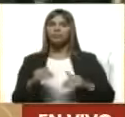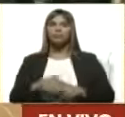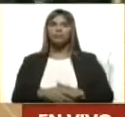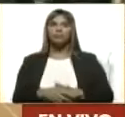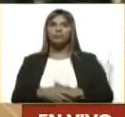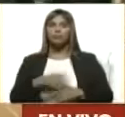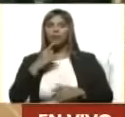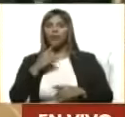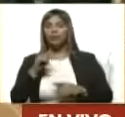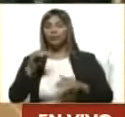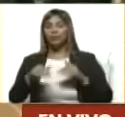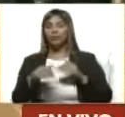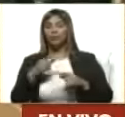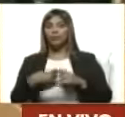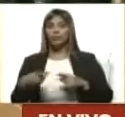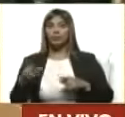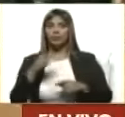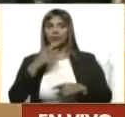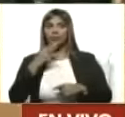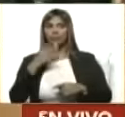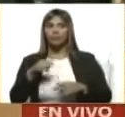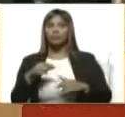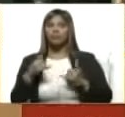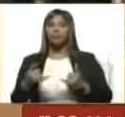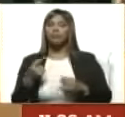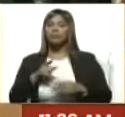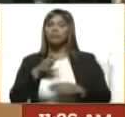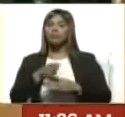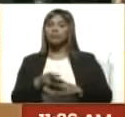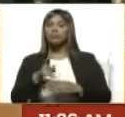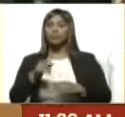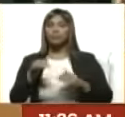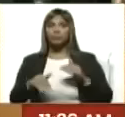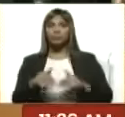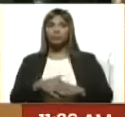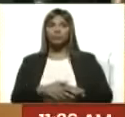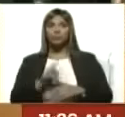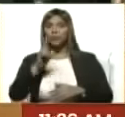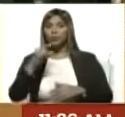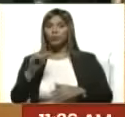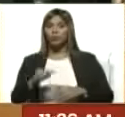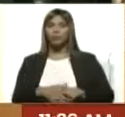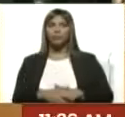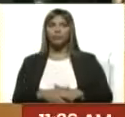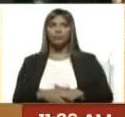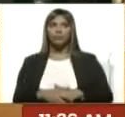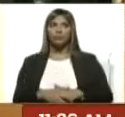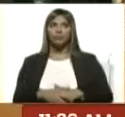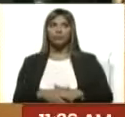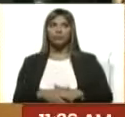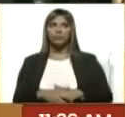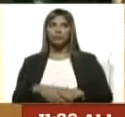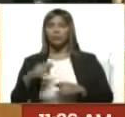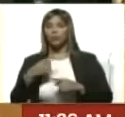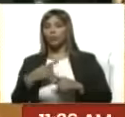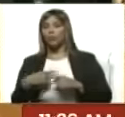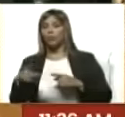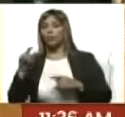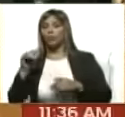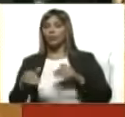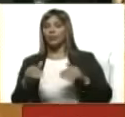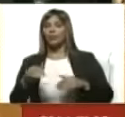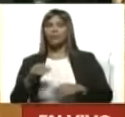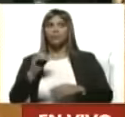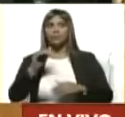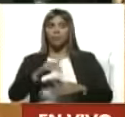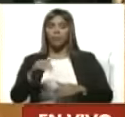Cada elección es distinta. Por ejemplo, en esta elección usted va a votar una vez. En otras elecciones usted